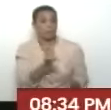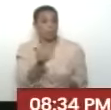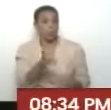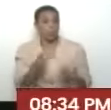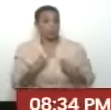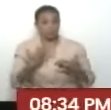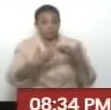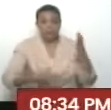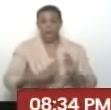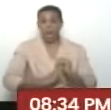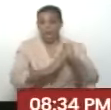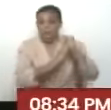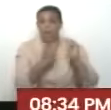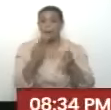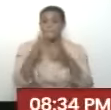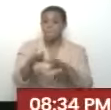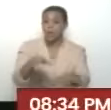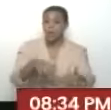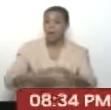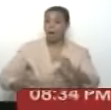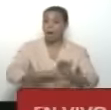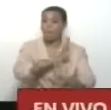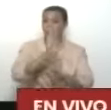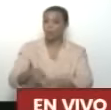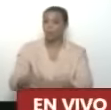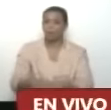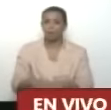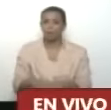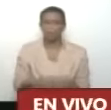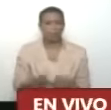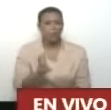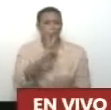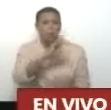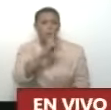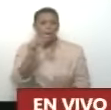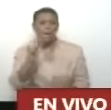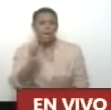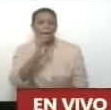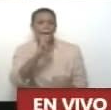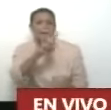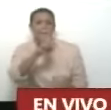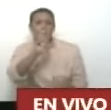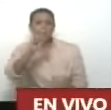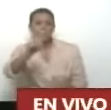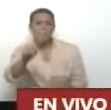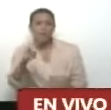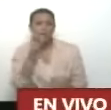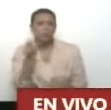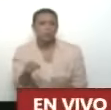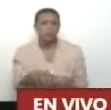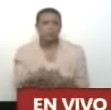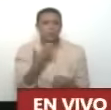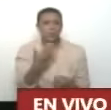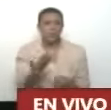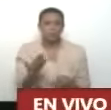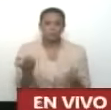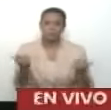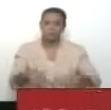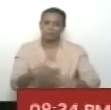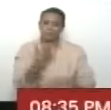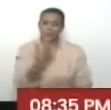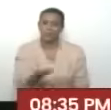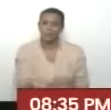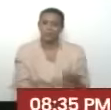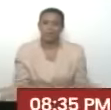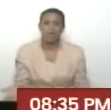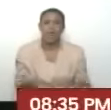un gran liderazgo en la opinión pública, Nimmer Evans. Naguará. Naguará, Dios mío. Así habrán caído. Están